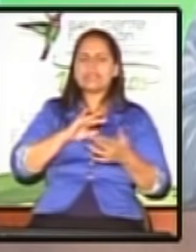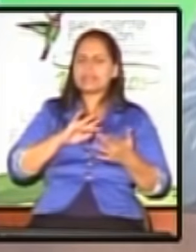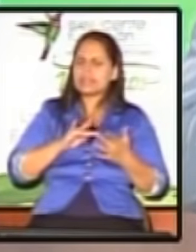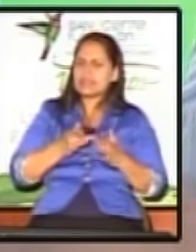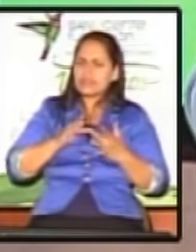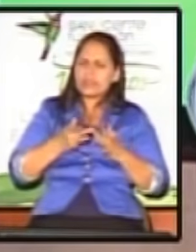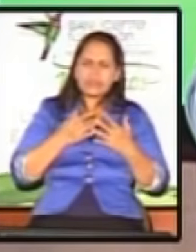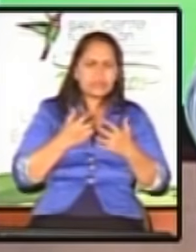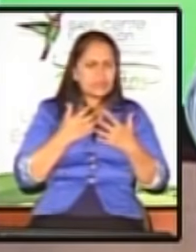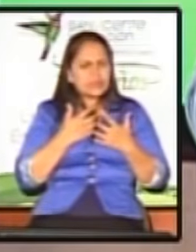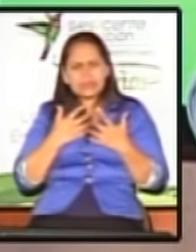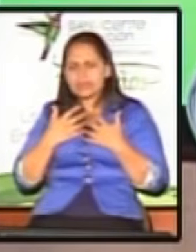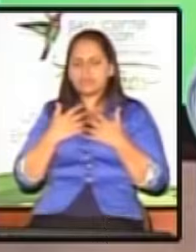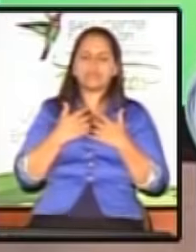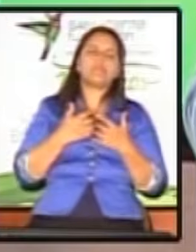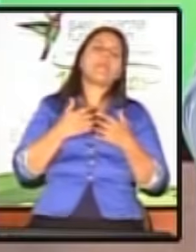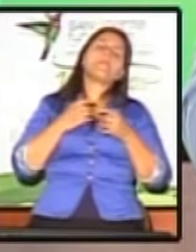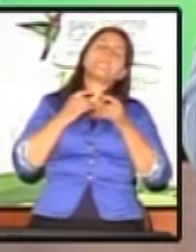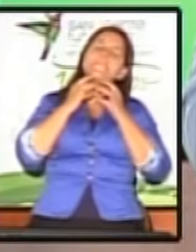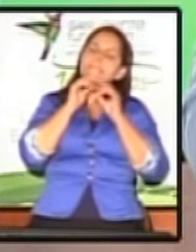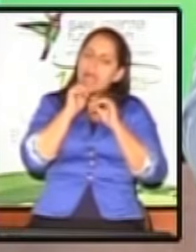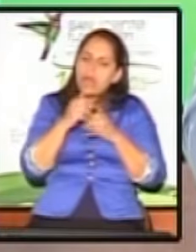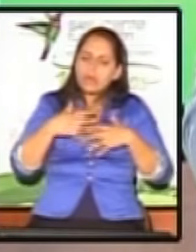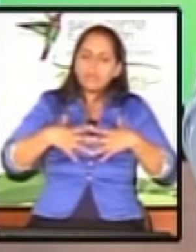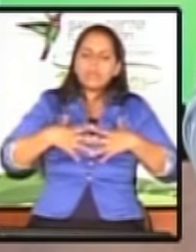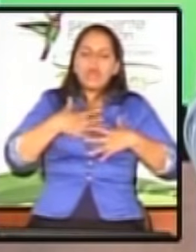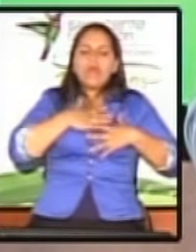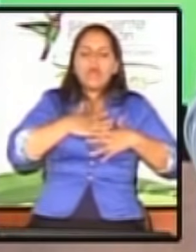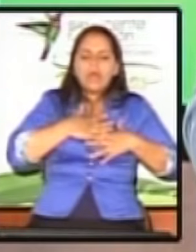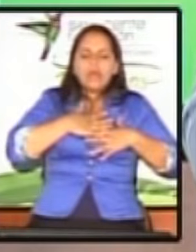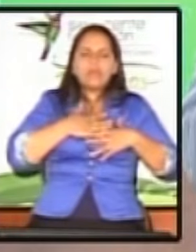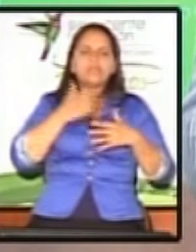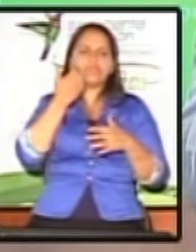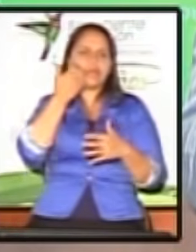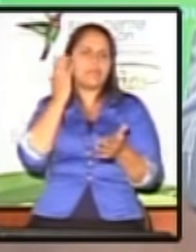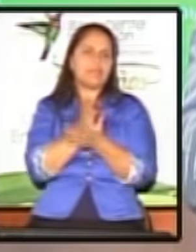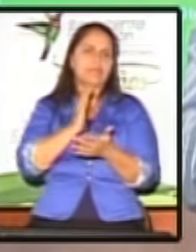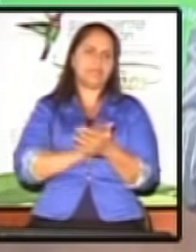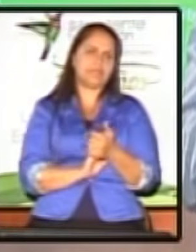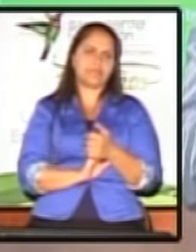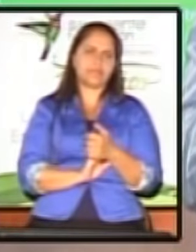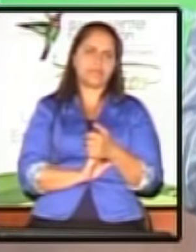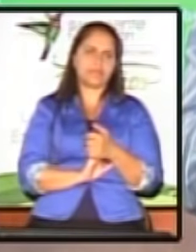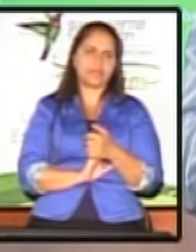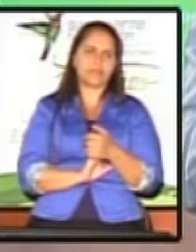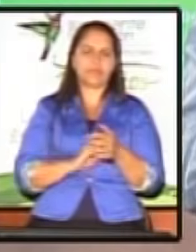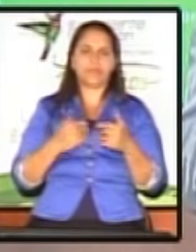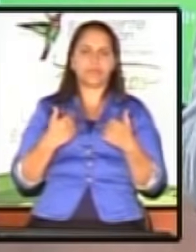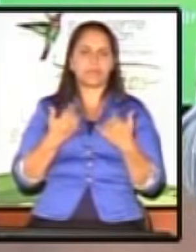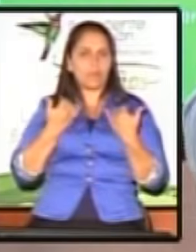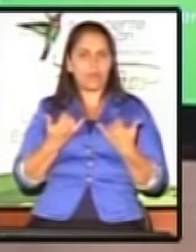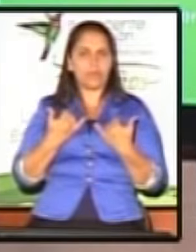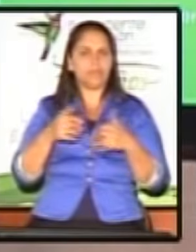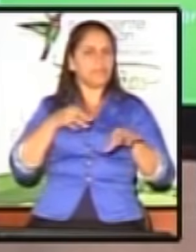de que el alimento vaya a los bronquios e intoxiquen a las personas. Lo que les quiero decir es que aquí